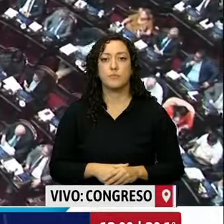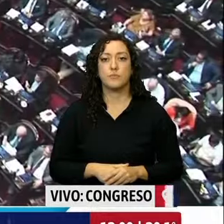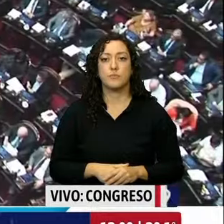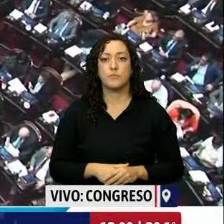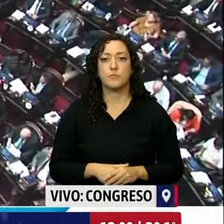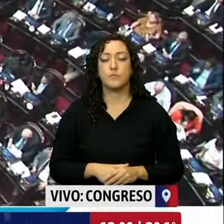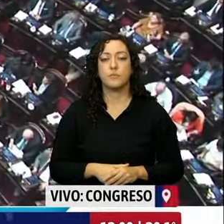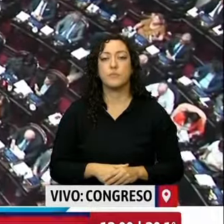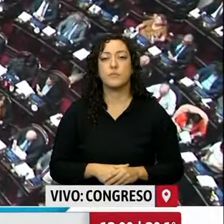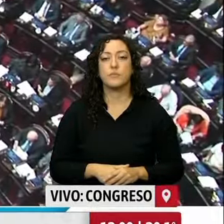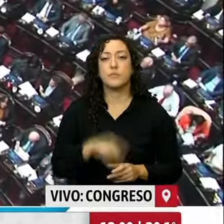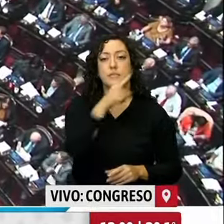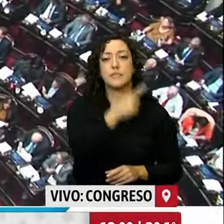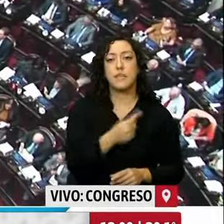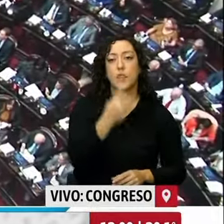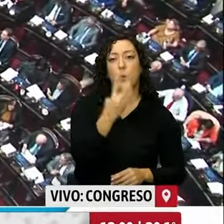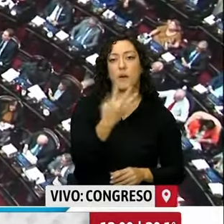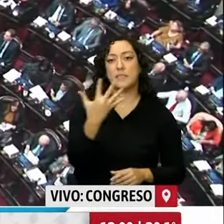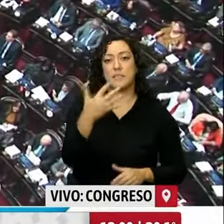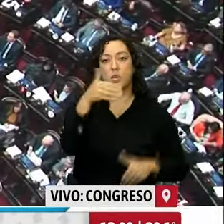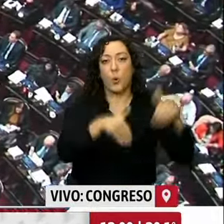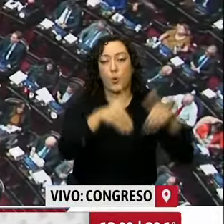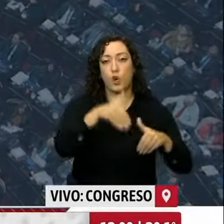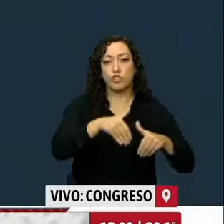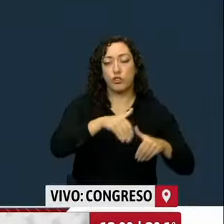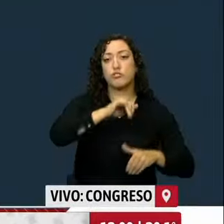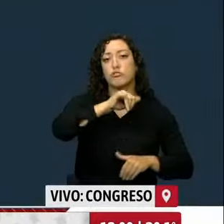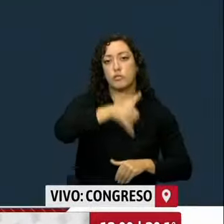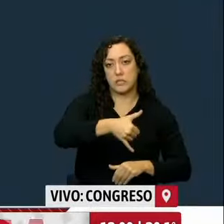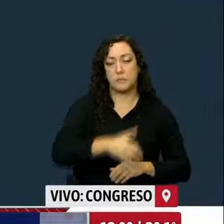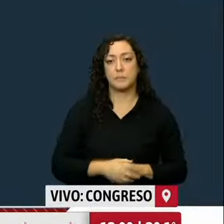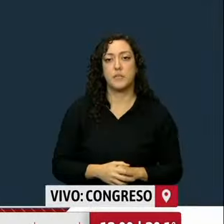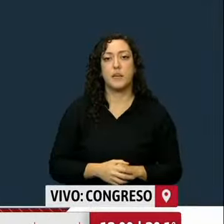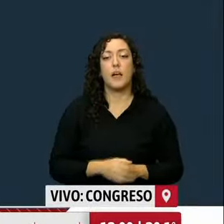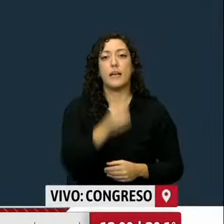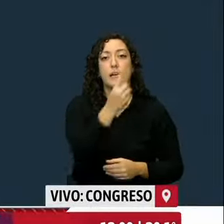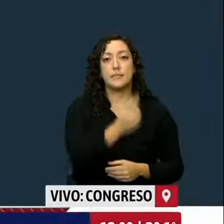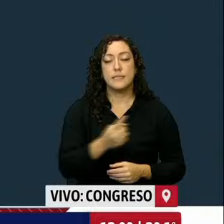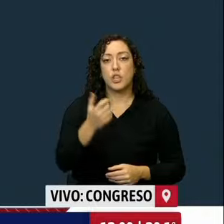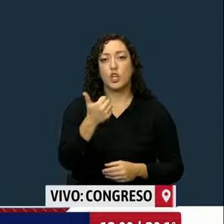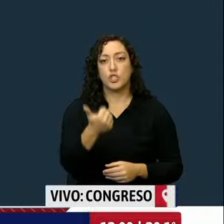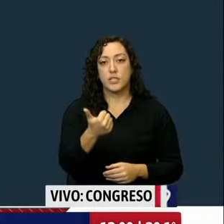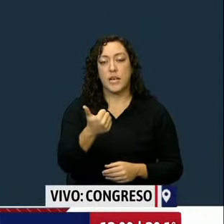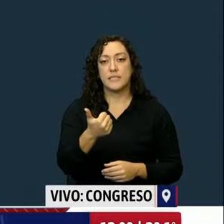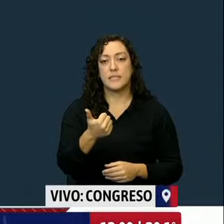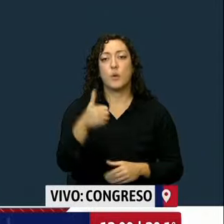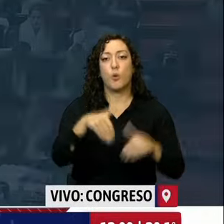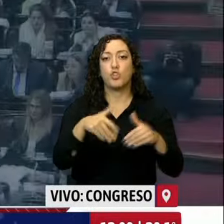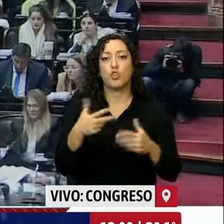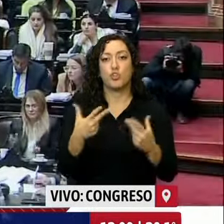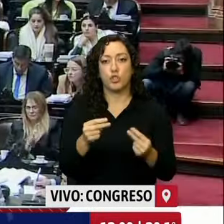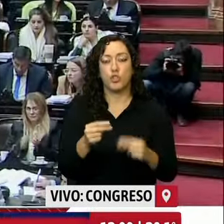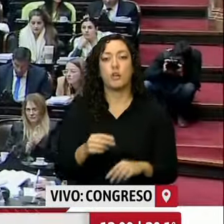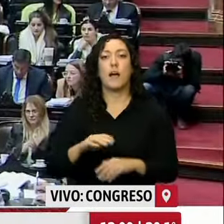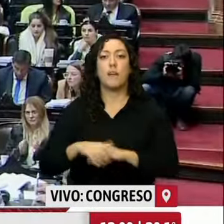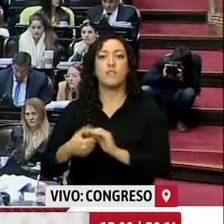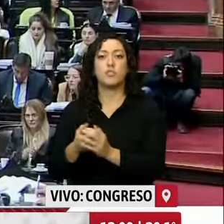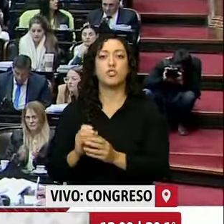negativo 145 votos afirmativos 106 negativos y cero